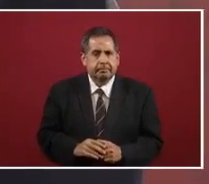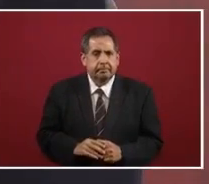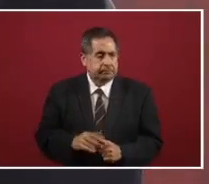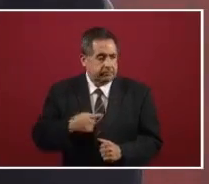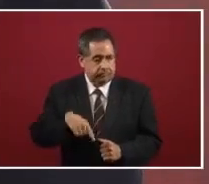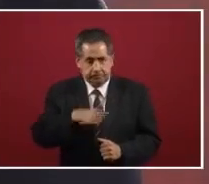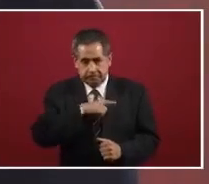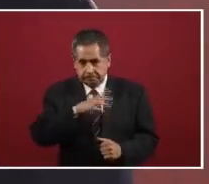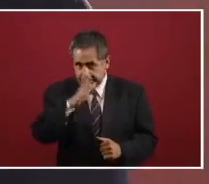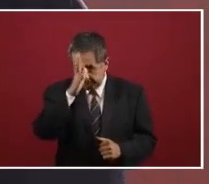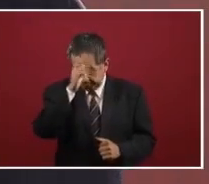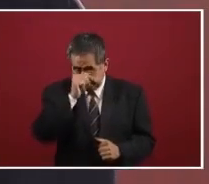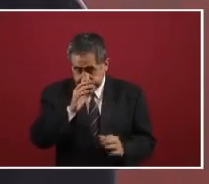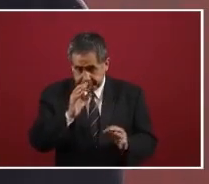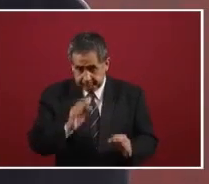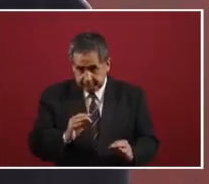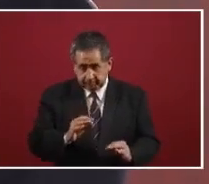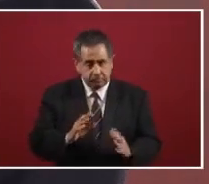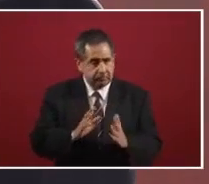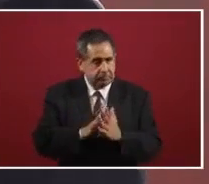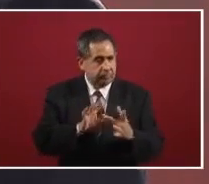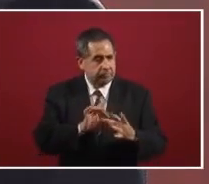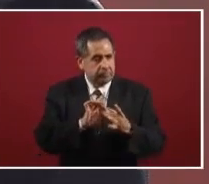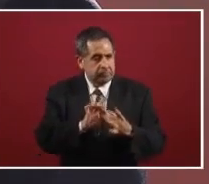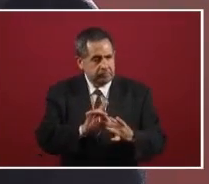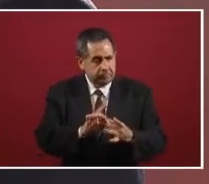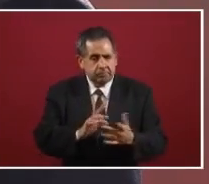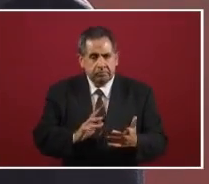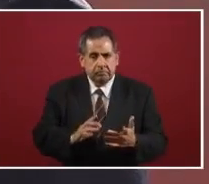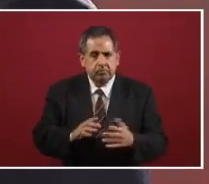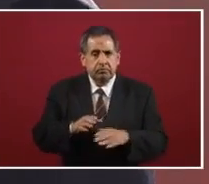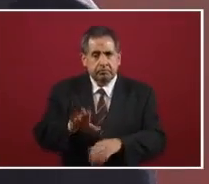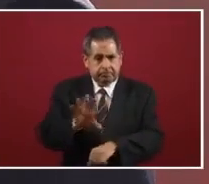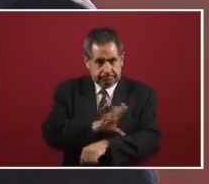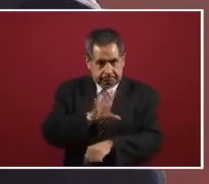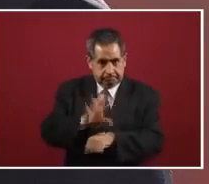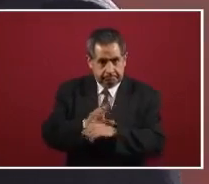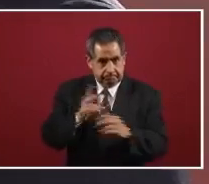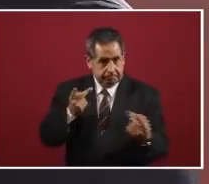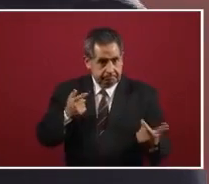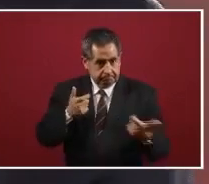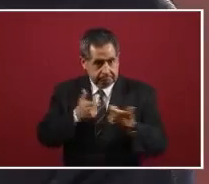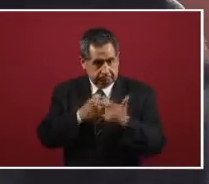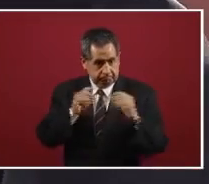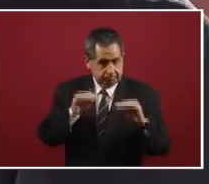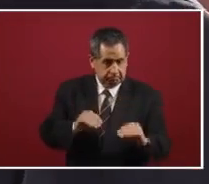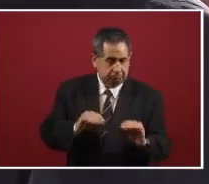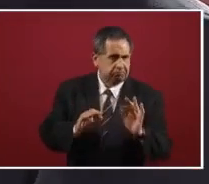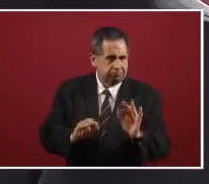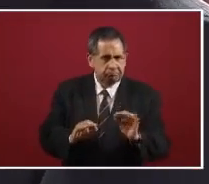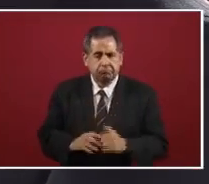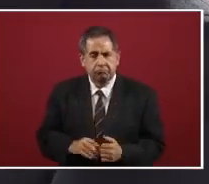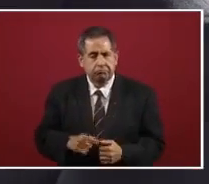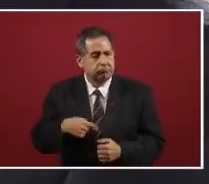acuerdos de participación en el sector energético. Nos hemos